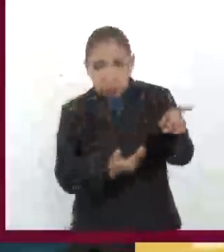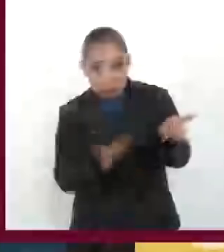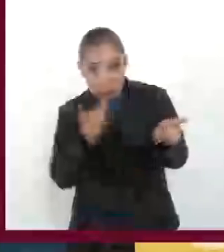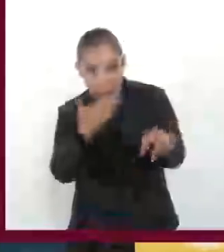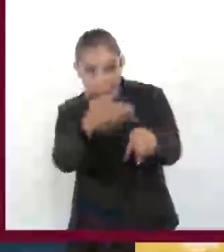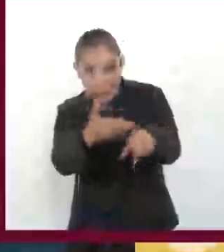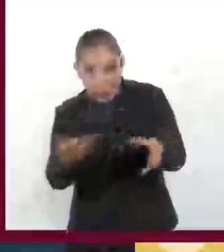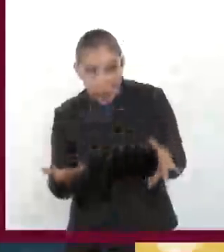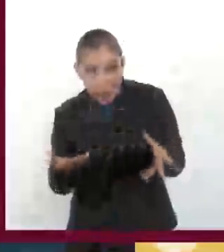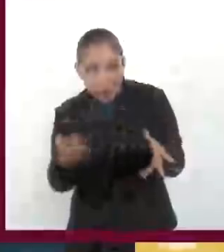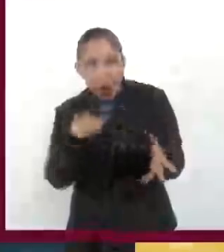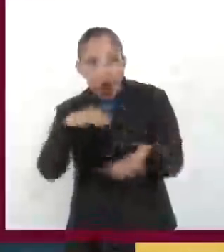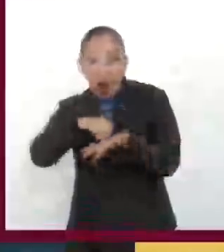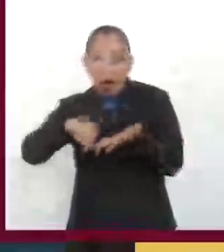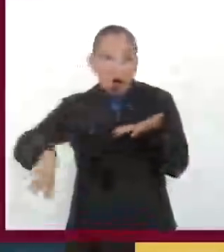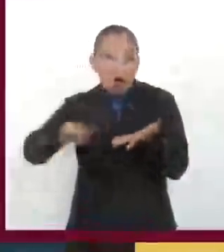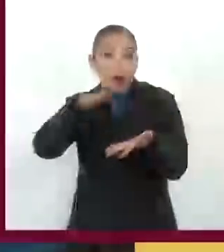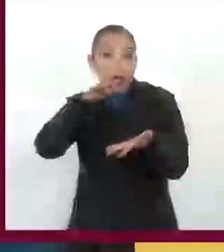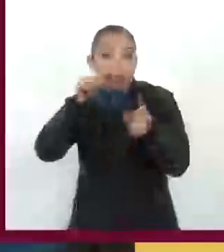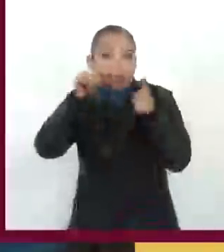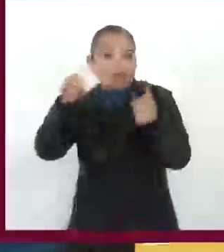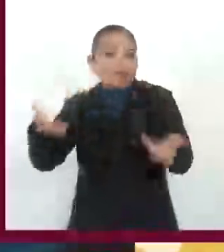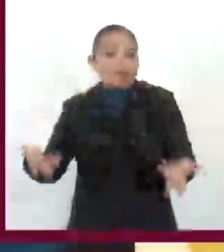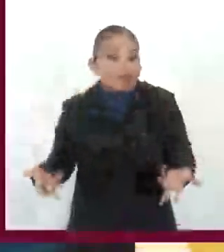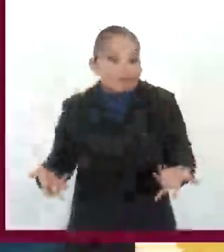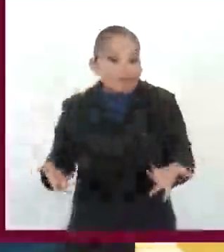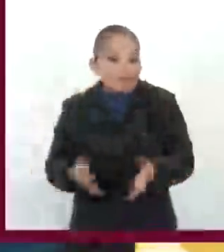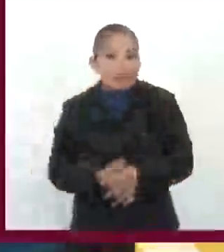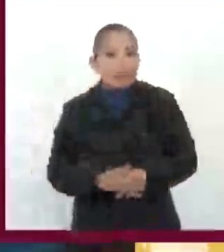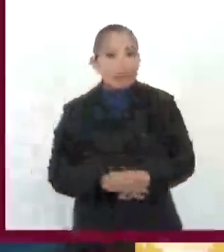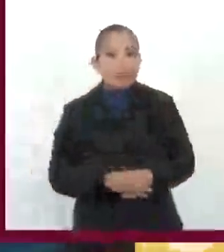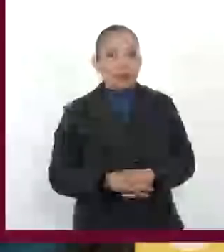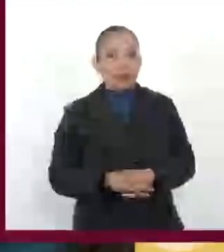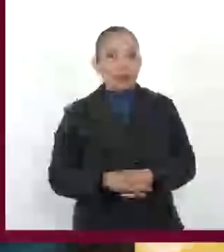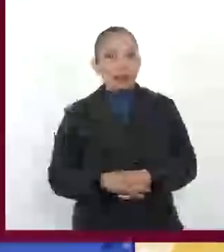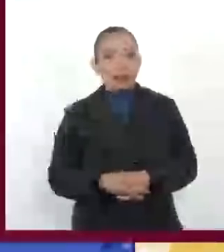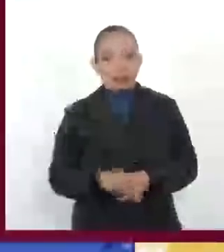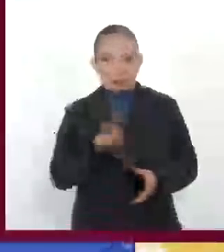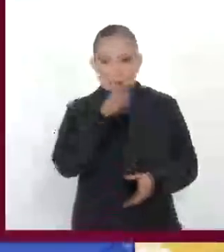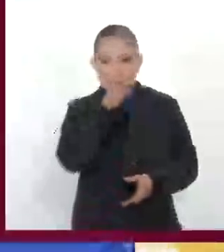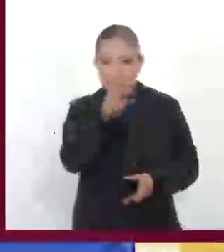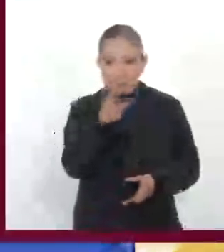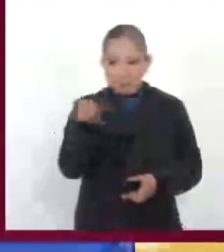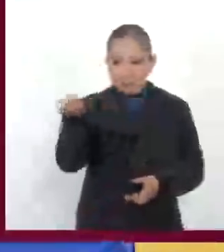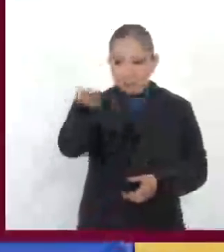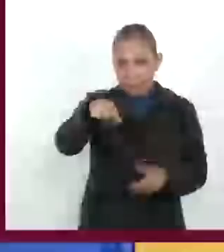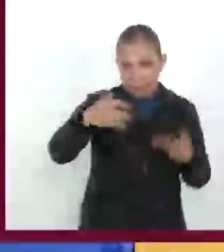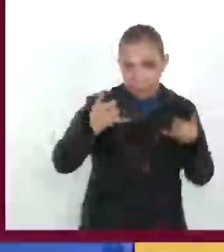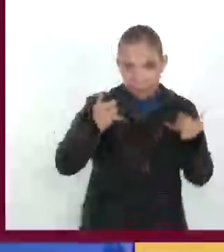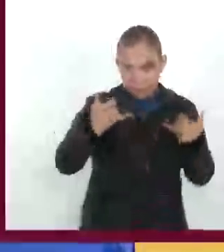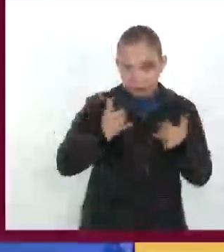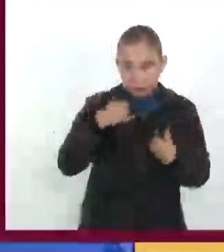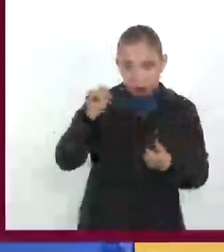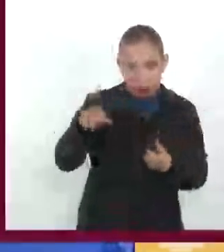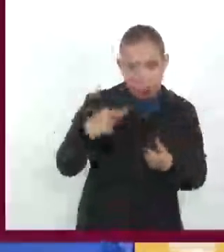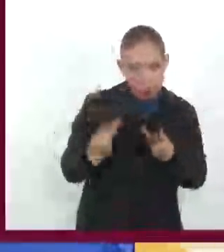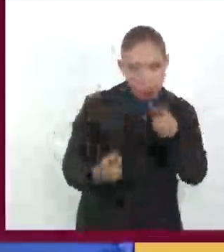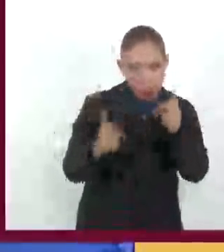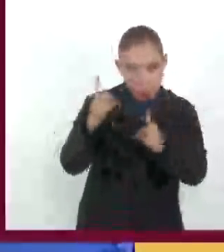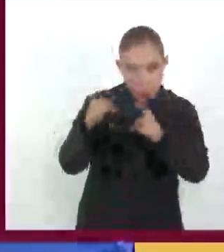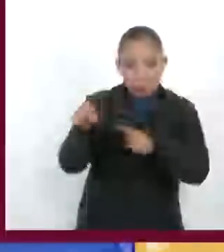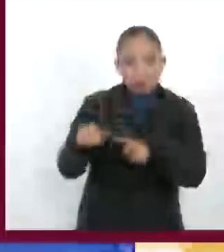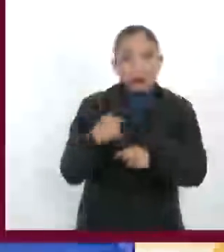es omisa o si se considera como queja? Respondiendo a la pregunta de los chicos, es